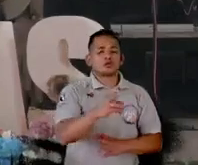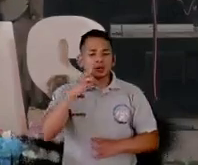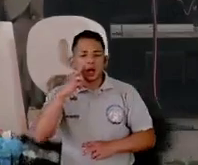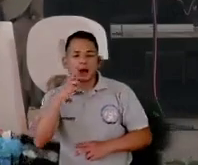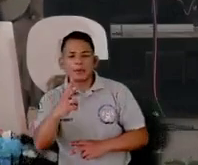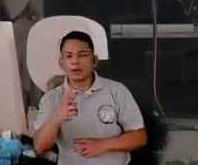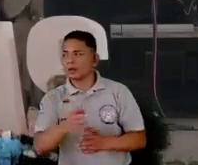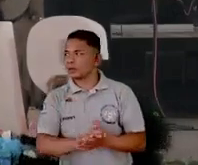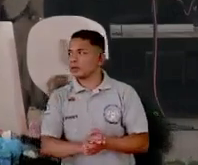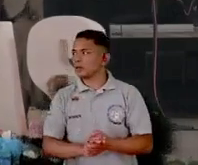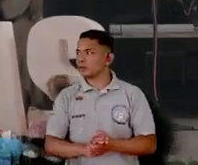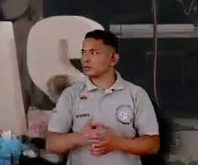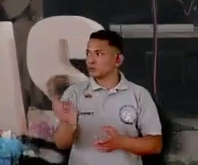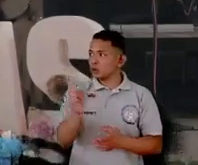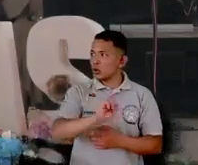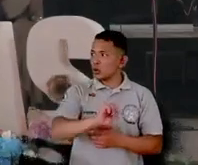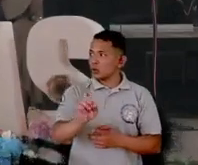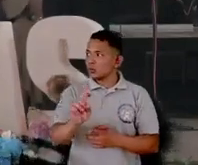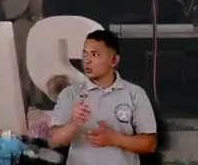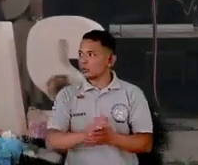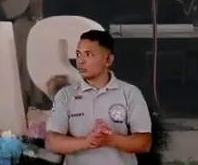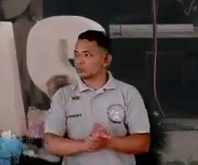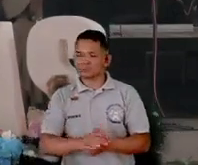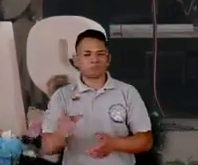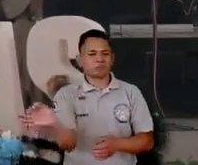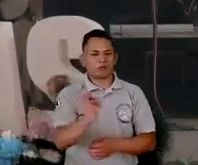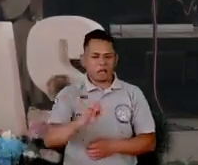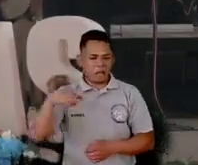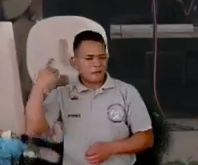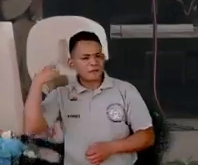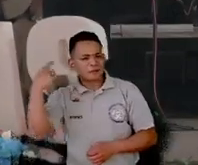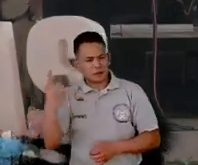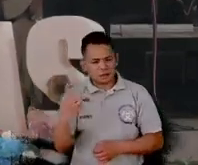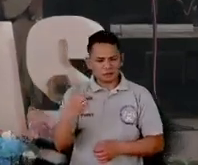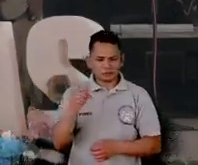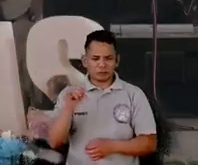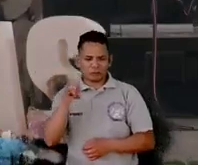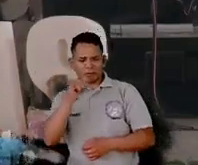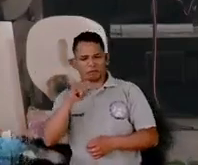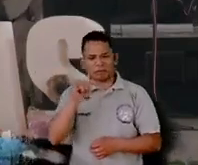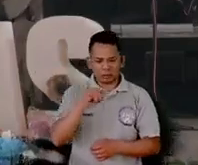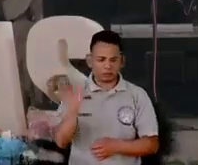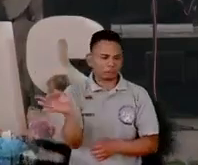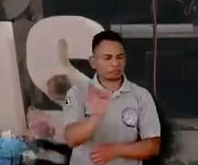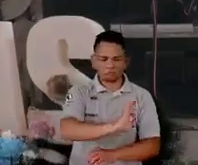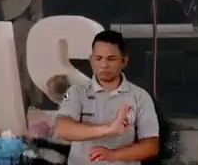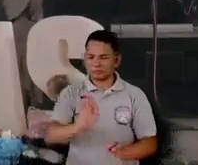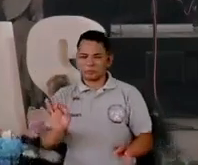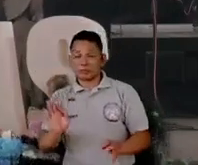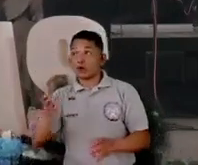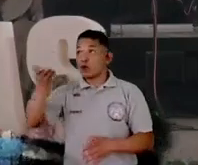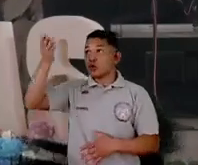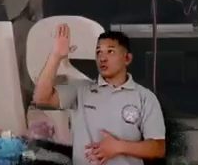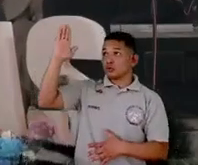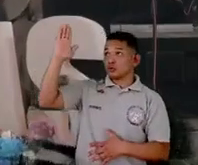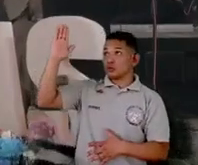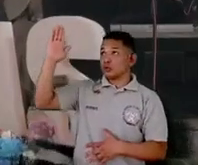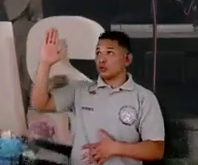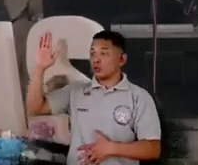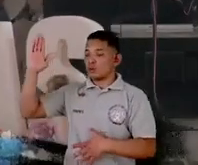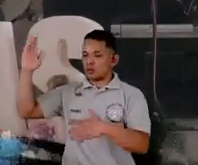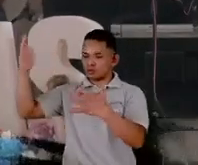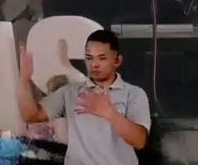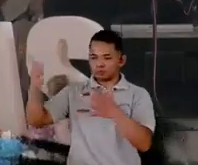No, no, nadie está loco ni está tomado, solo que Dios dejó